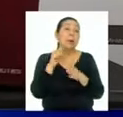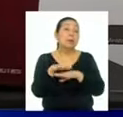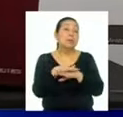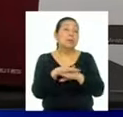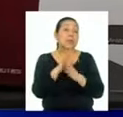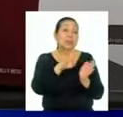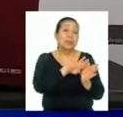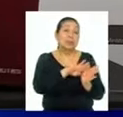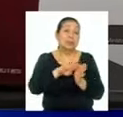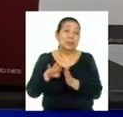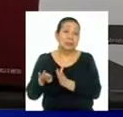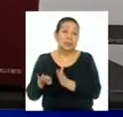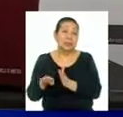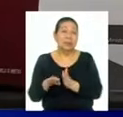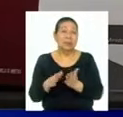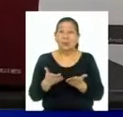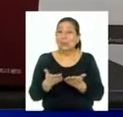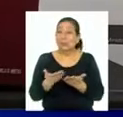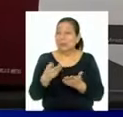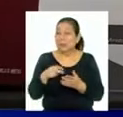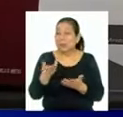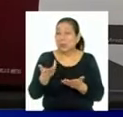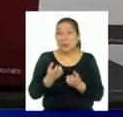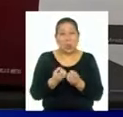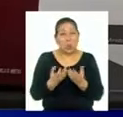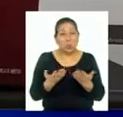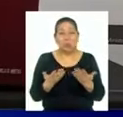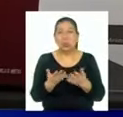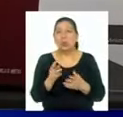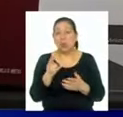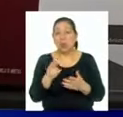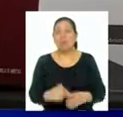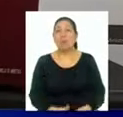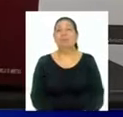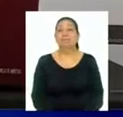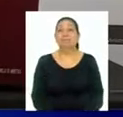de erradicar este cáncer que azota nuestro país?